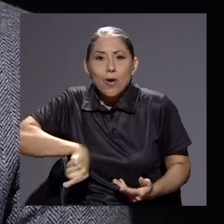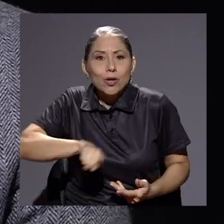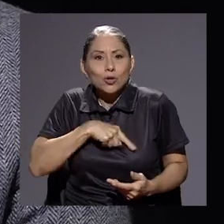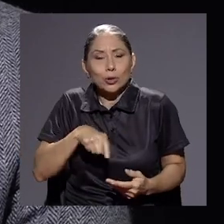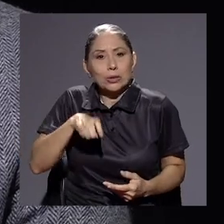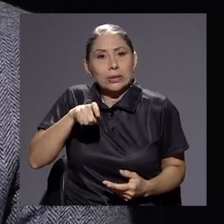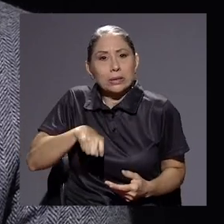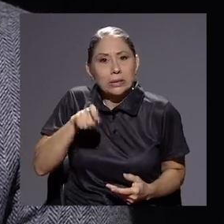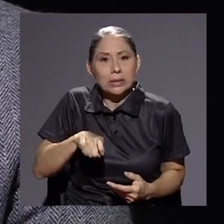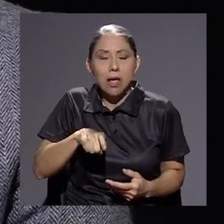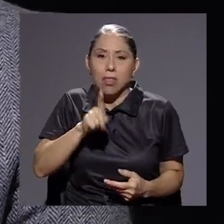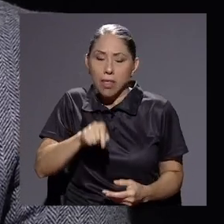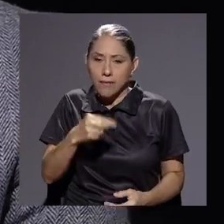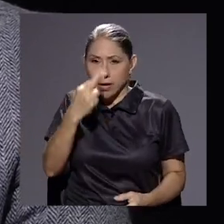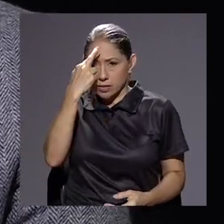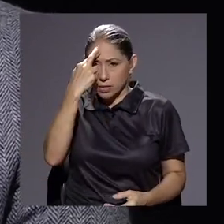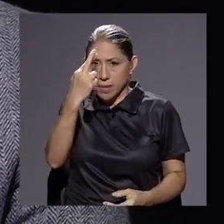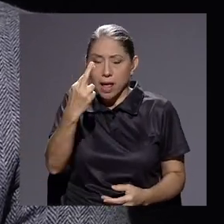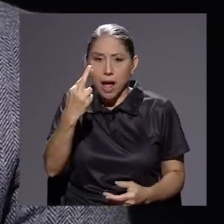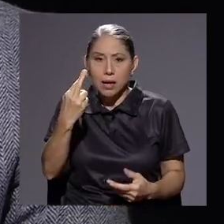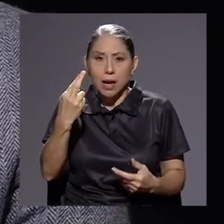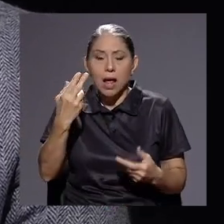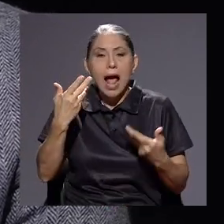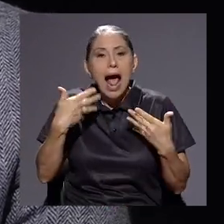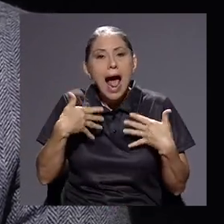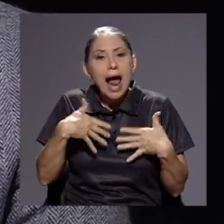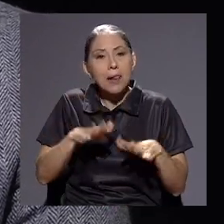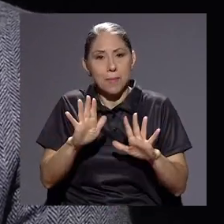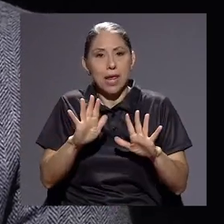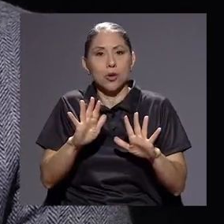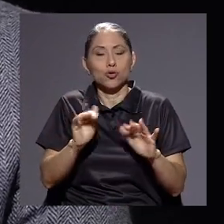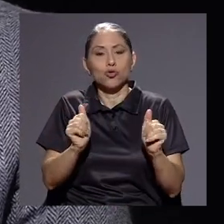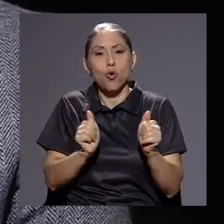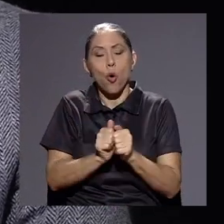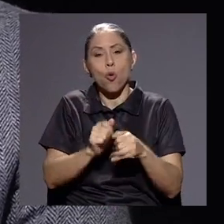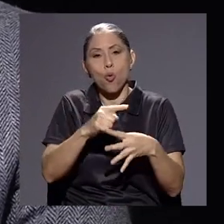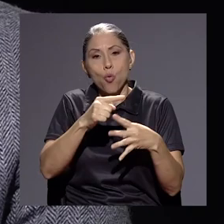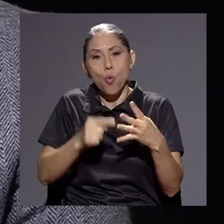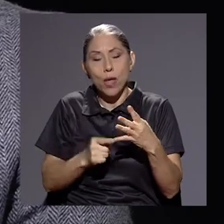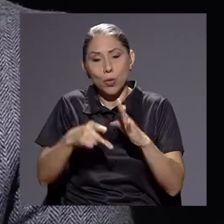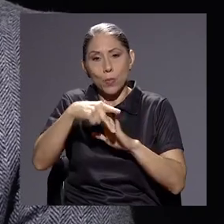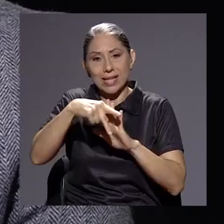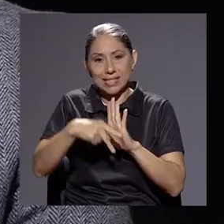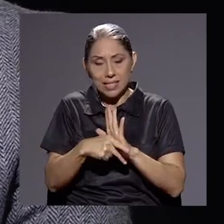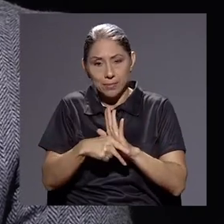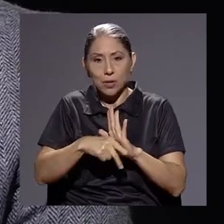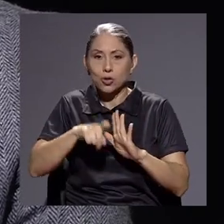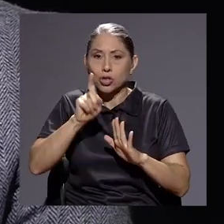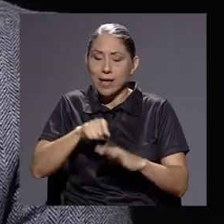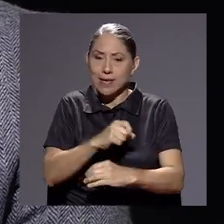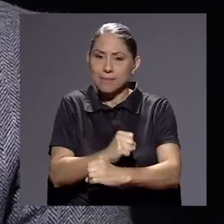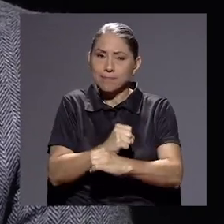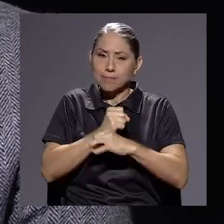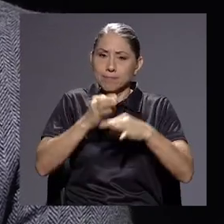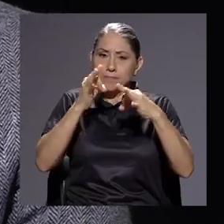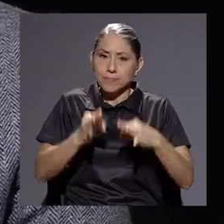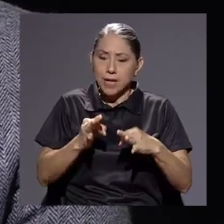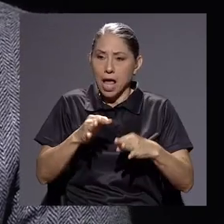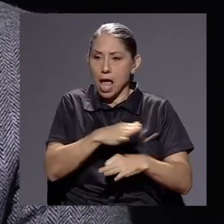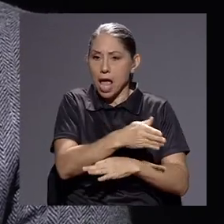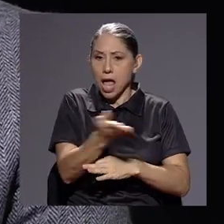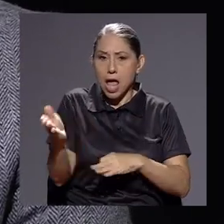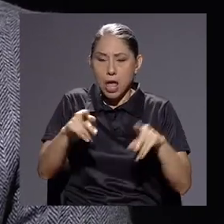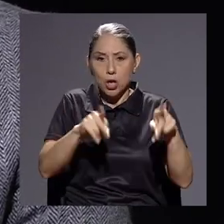tengamos, hay que respetar, al menos garantizando con estos cuatro principios, la seguridad de los